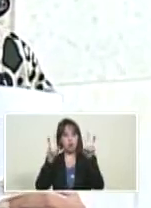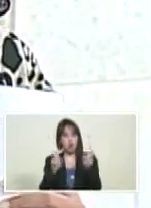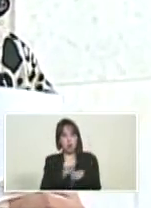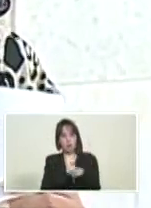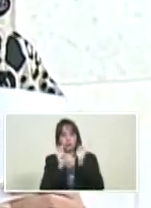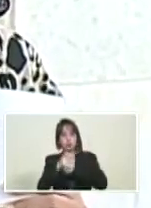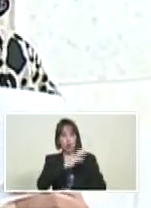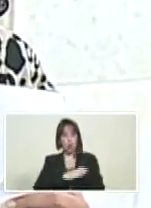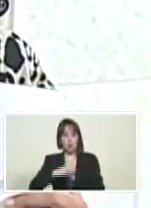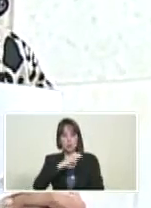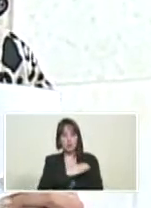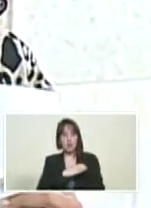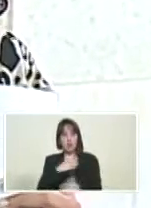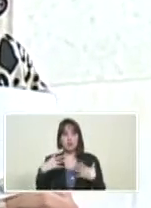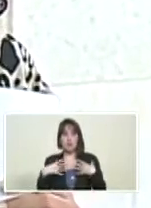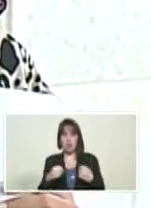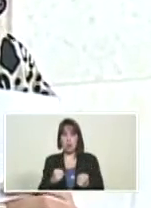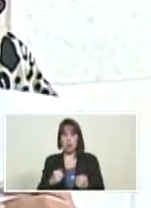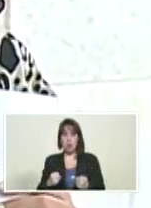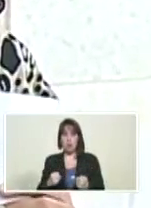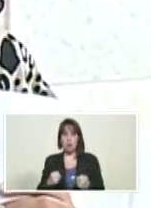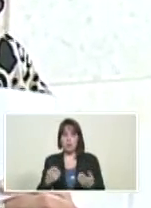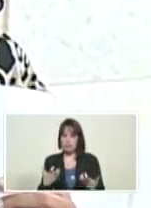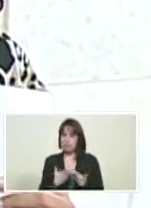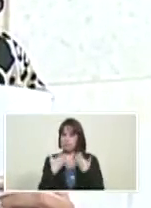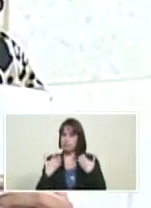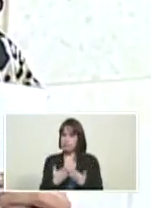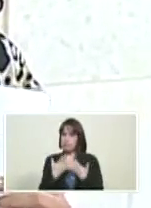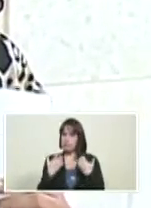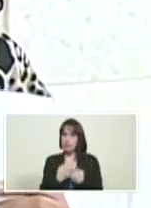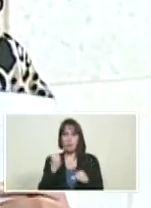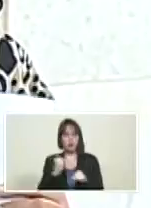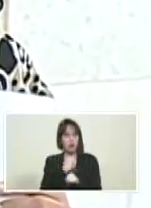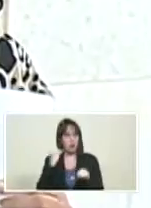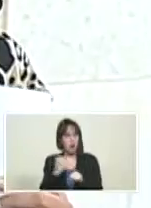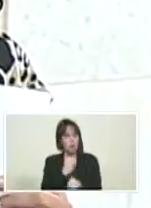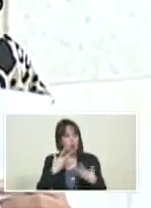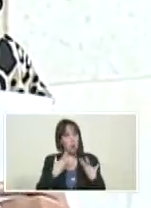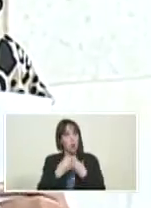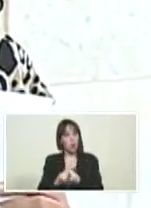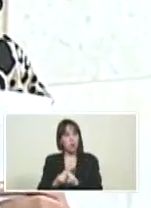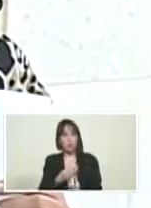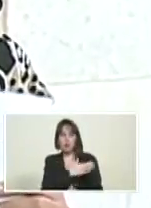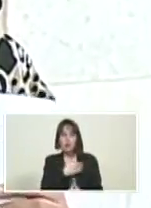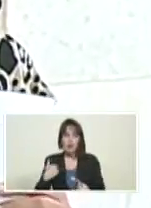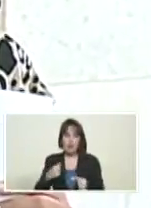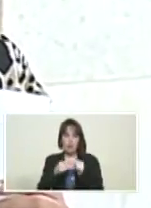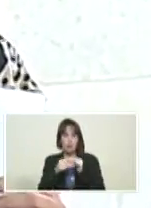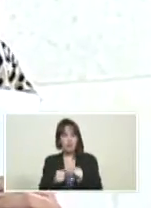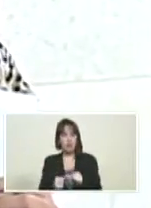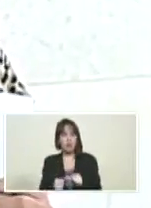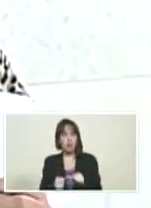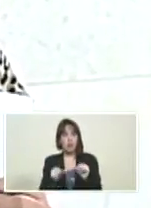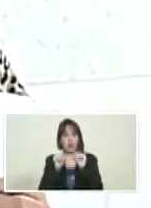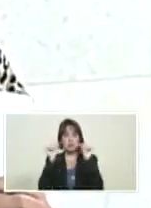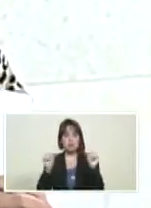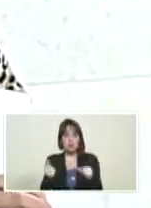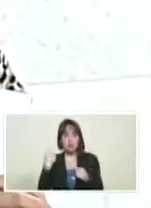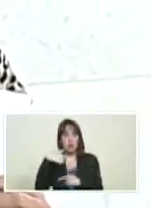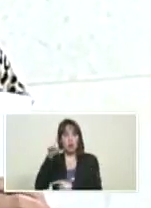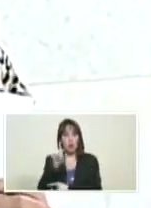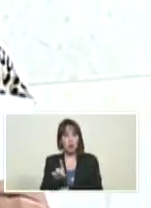comités de salud, pero estamos a la batalla, porque estamos luchando, porque queremos consolidar el Sistema